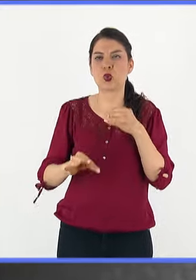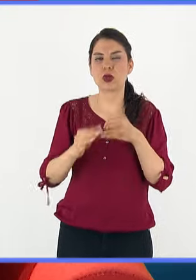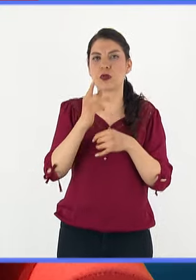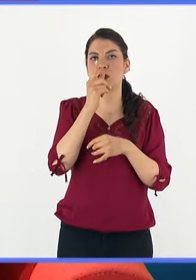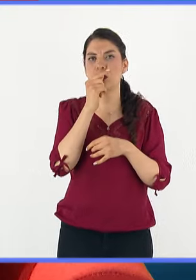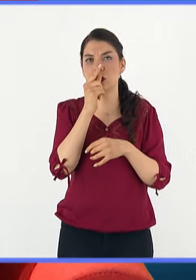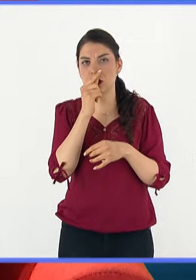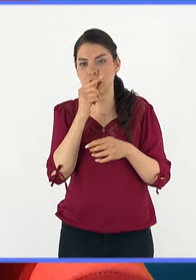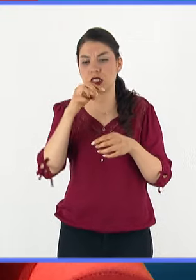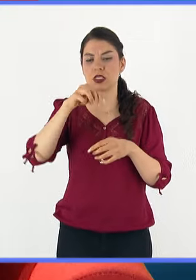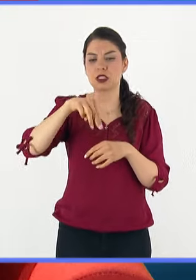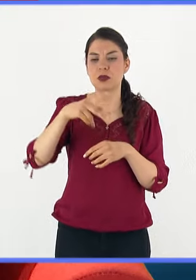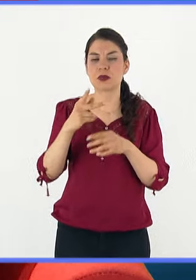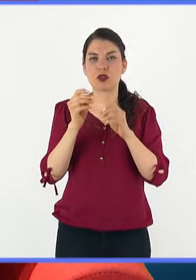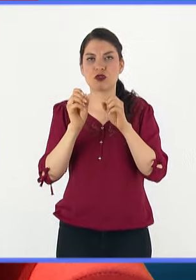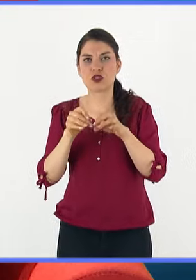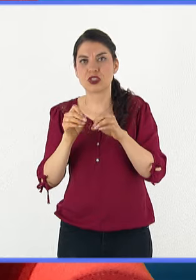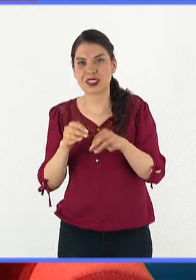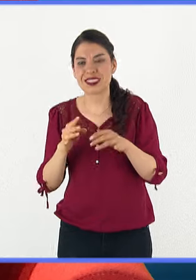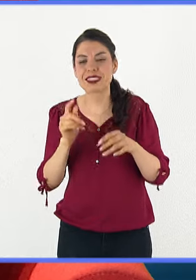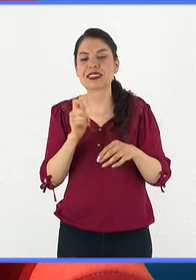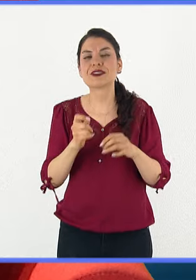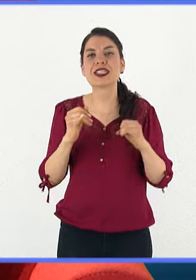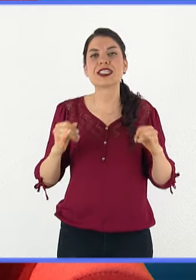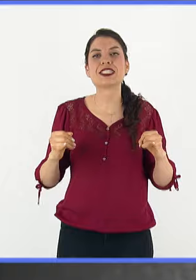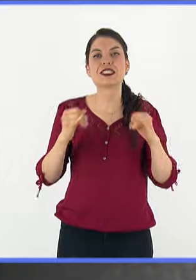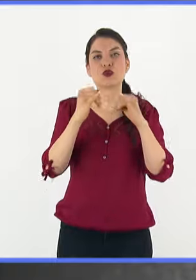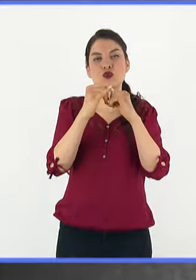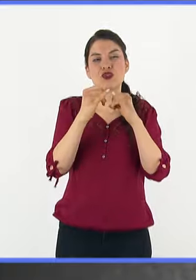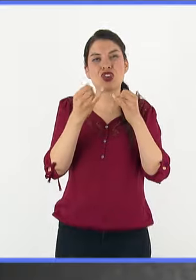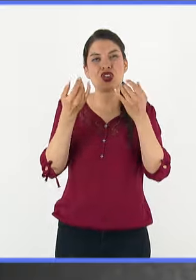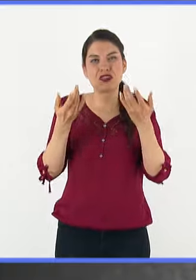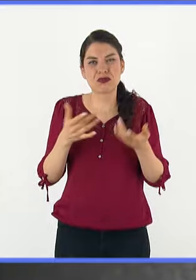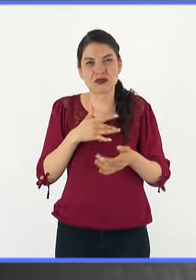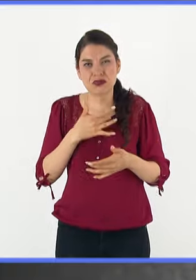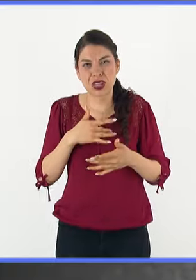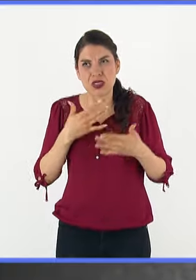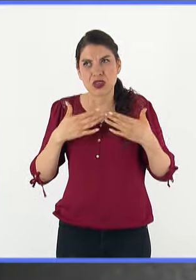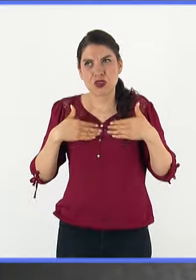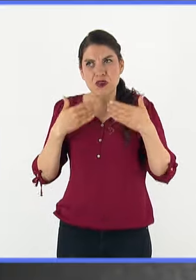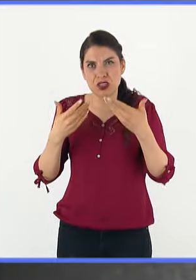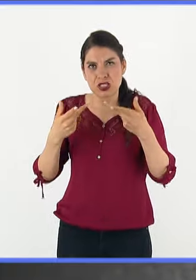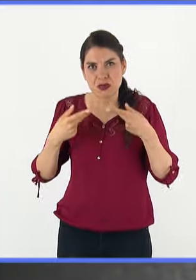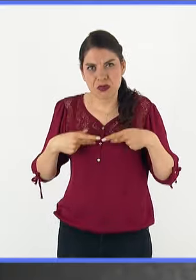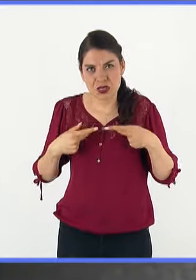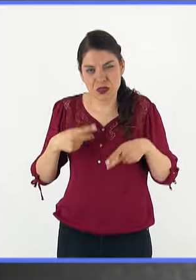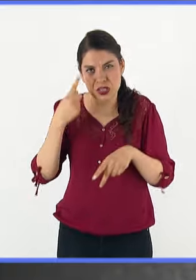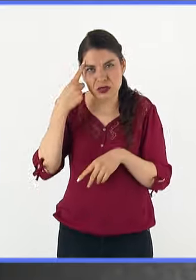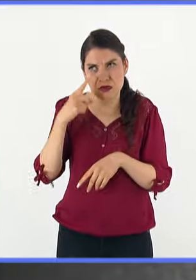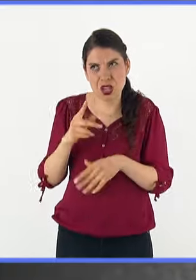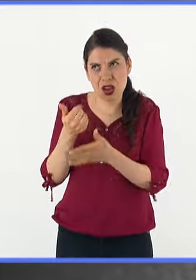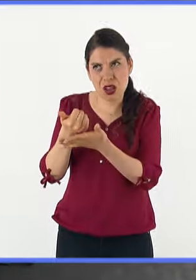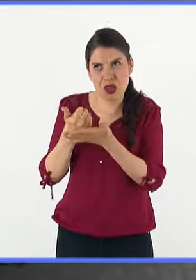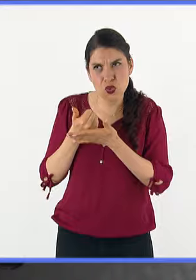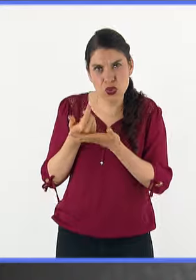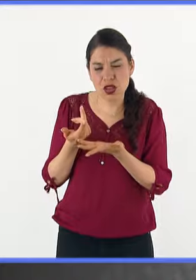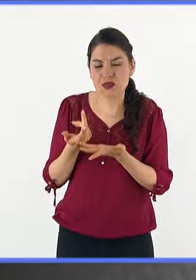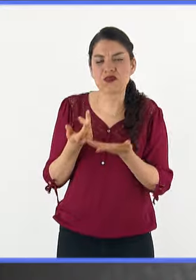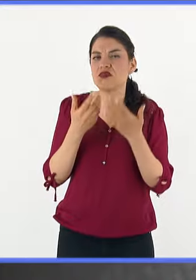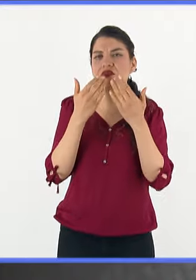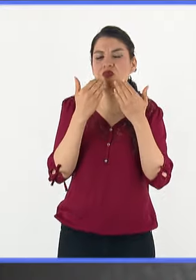públicos en términos de instituciones que le dan confianza a la ciudadanía para solicitar por cualquier